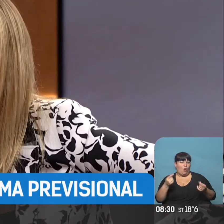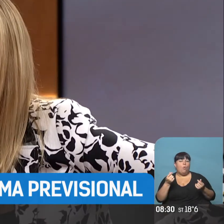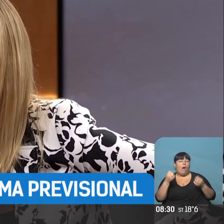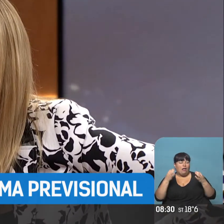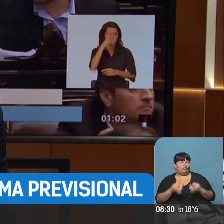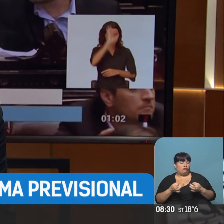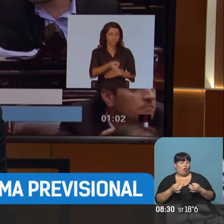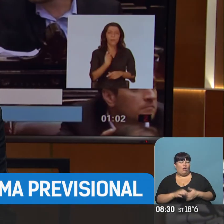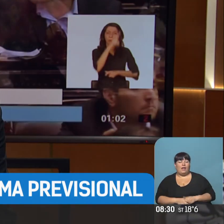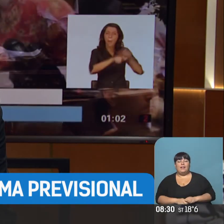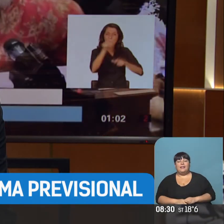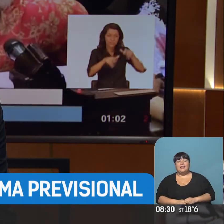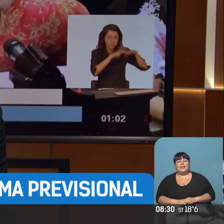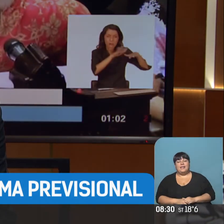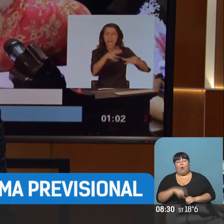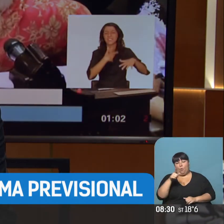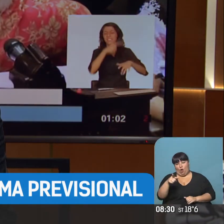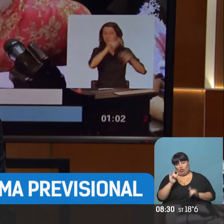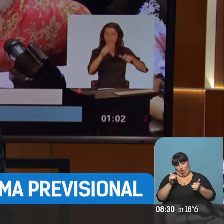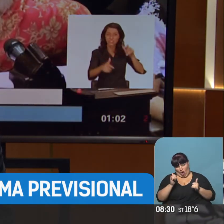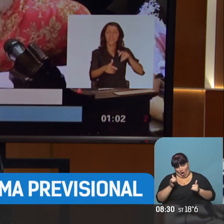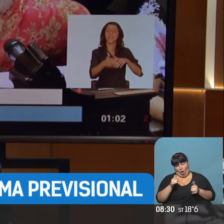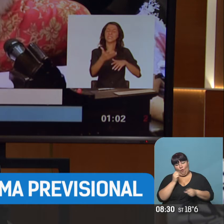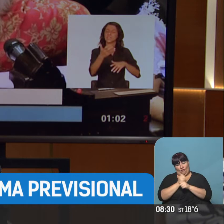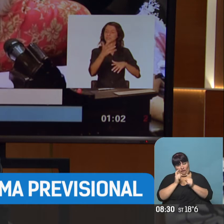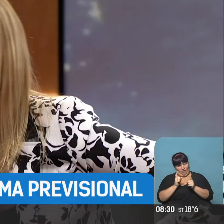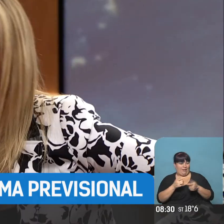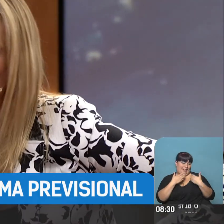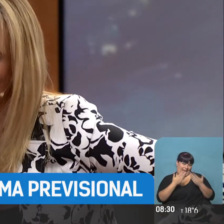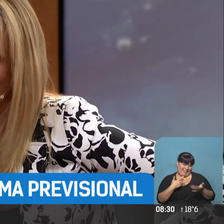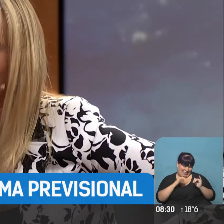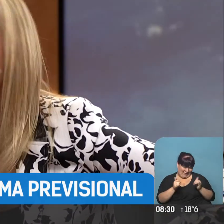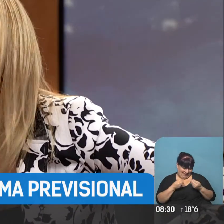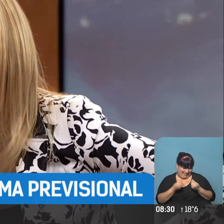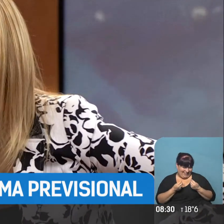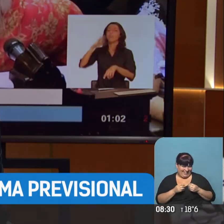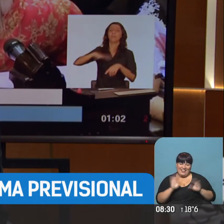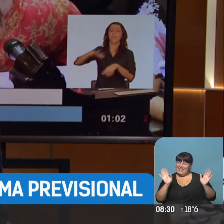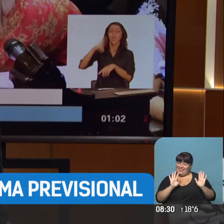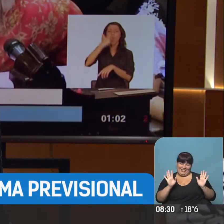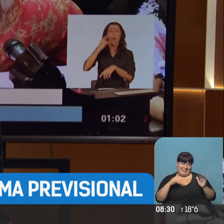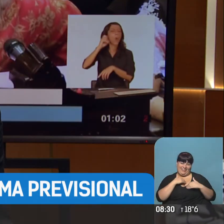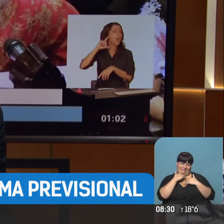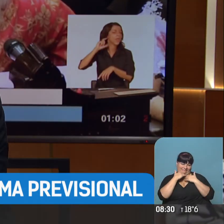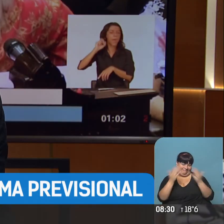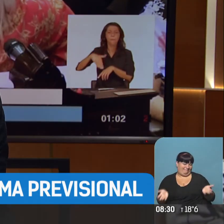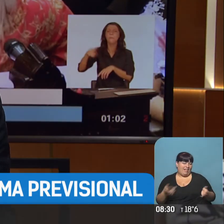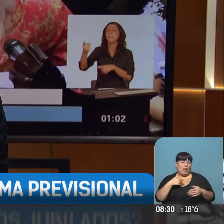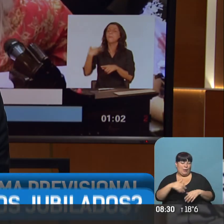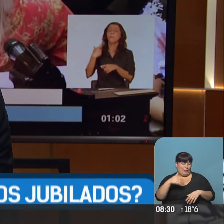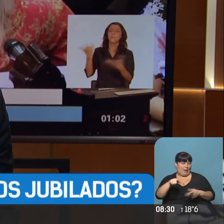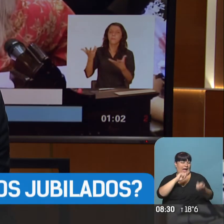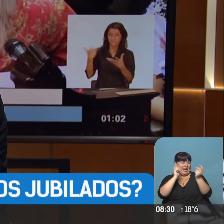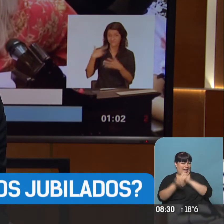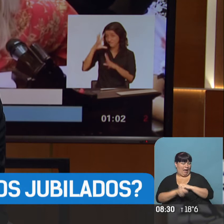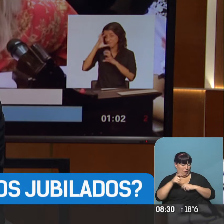cobrar? Vos que sos joven y que seguís trabajando. Gracias por lo de joven. No tengo ni idea, porque se va a venir una